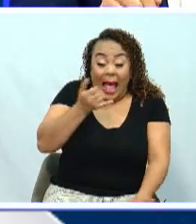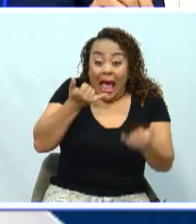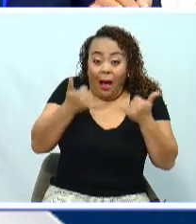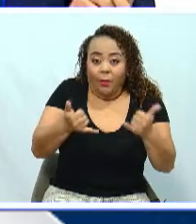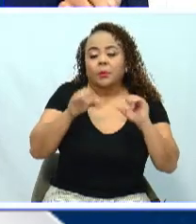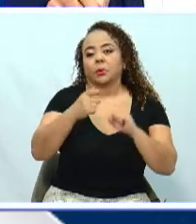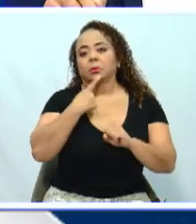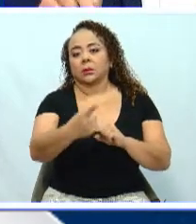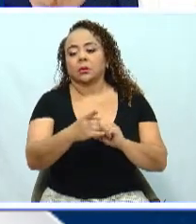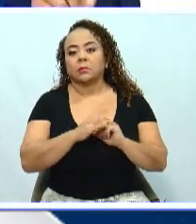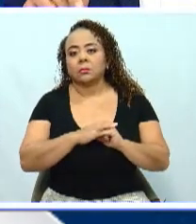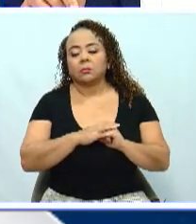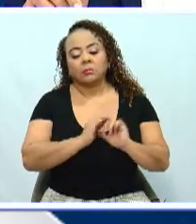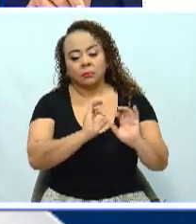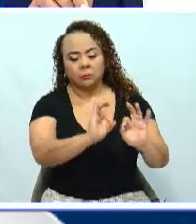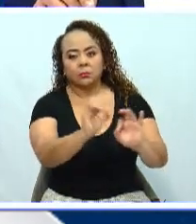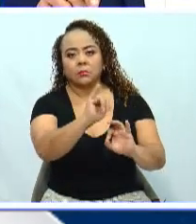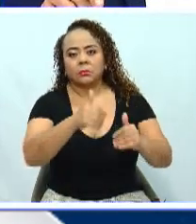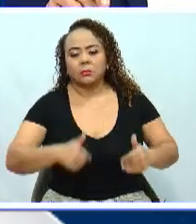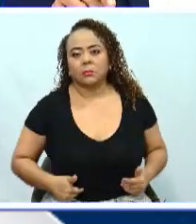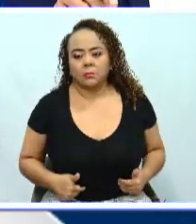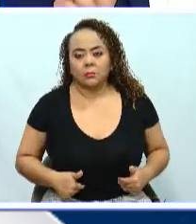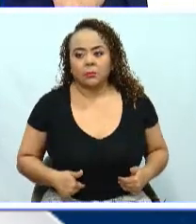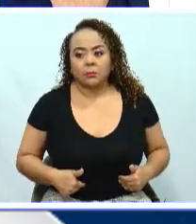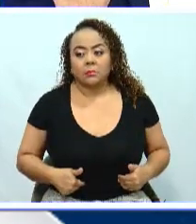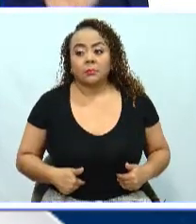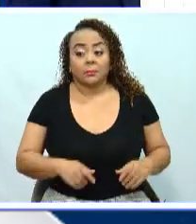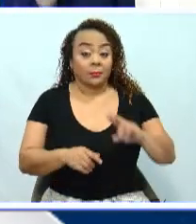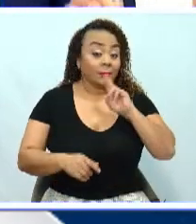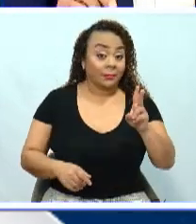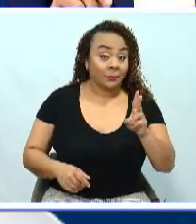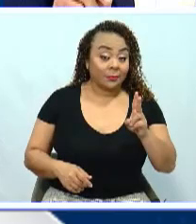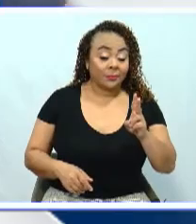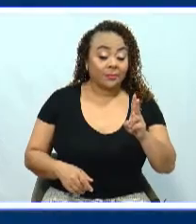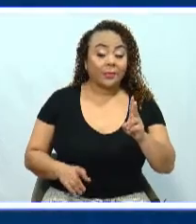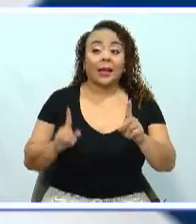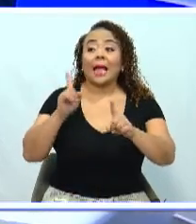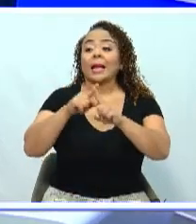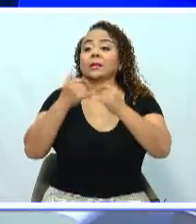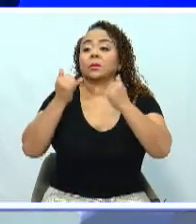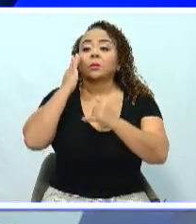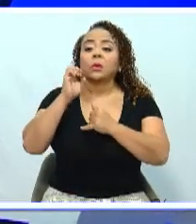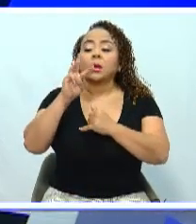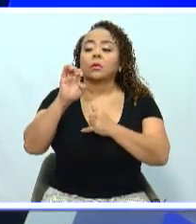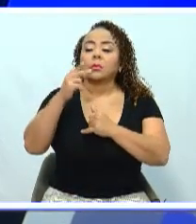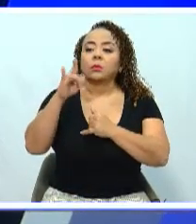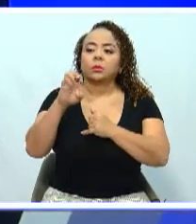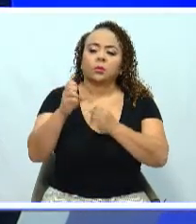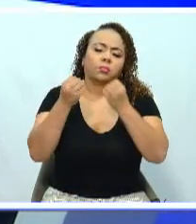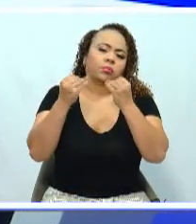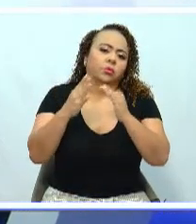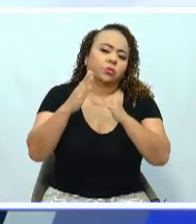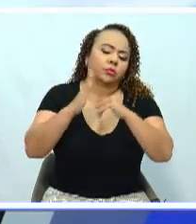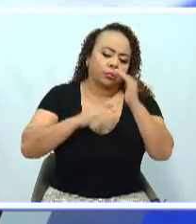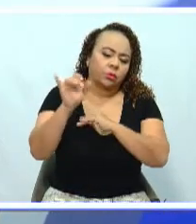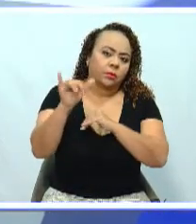podemos decir que le ha ido bien como técnico cierto no hasta esta temporada porque a wanchop le ha costado mucho construirse